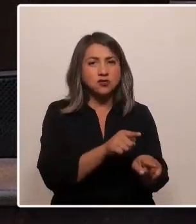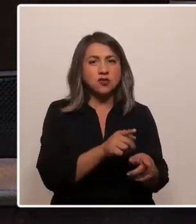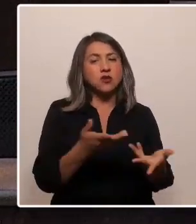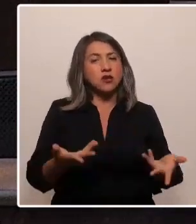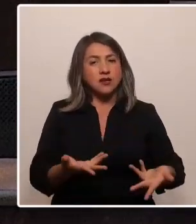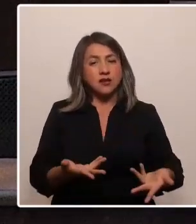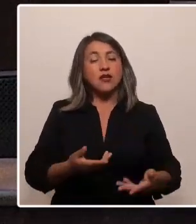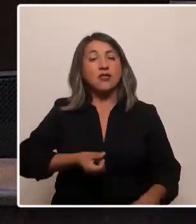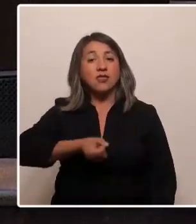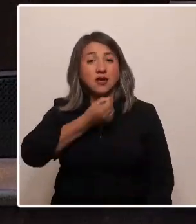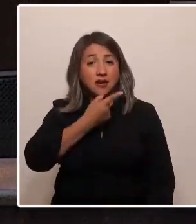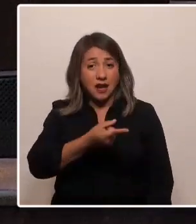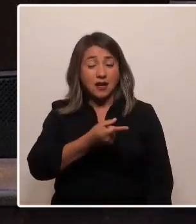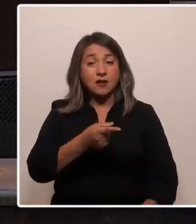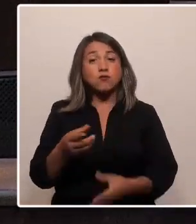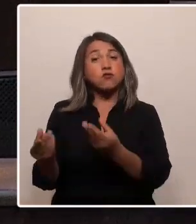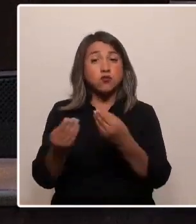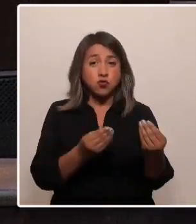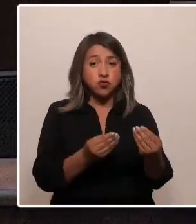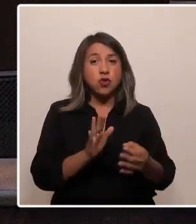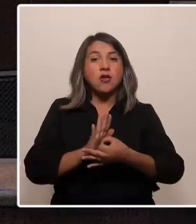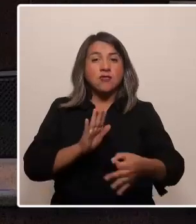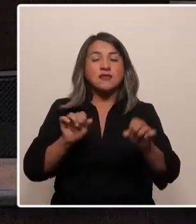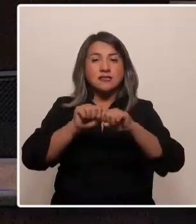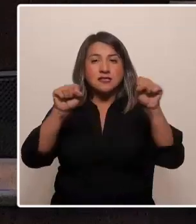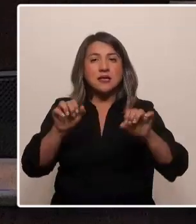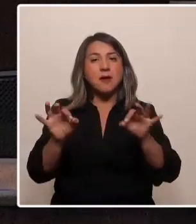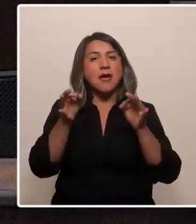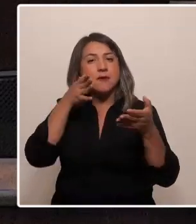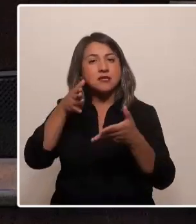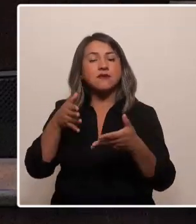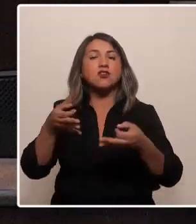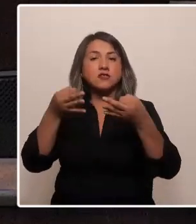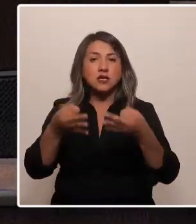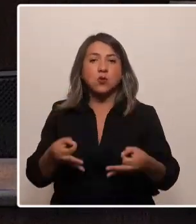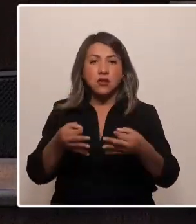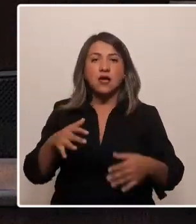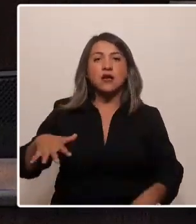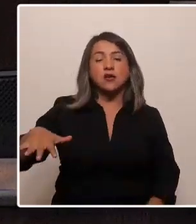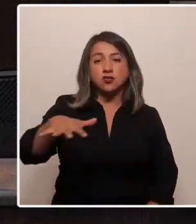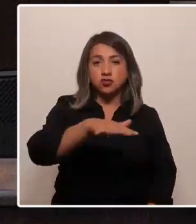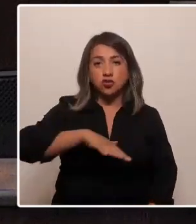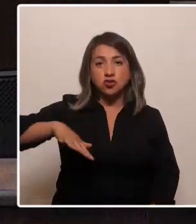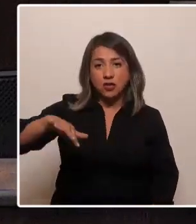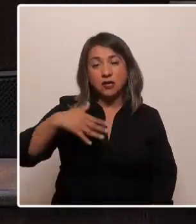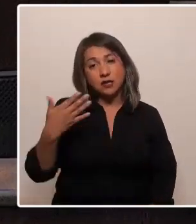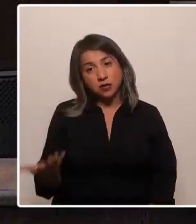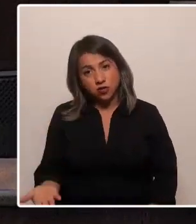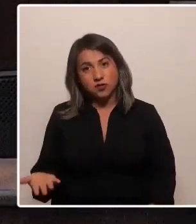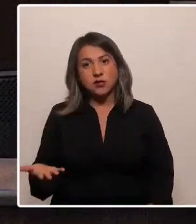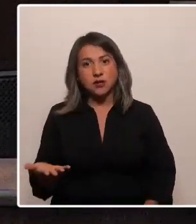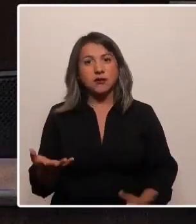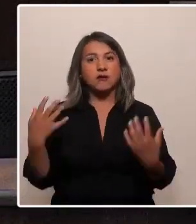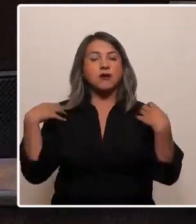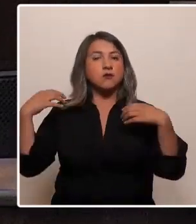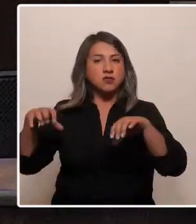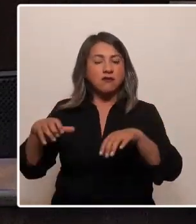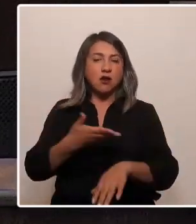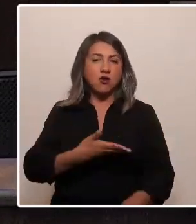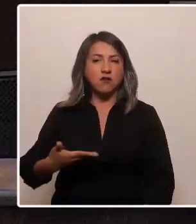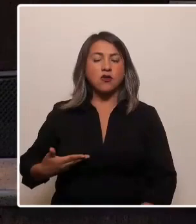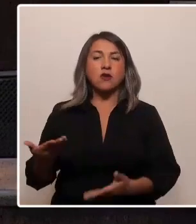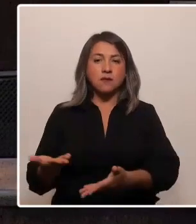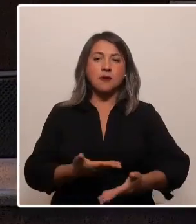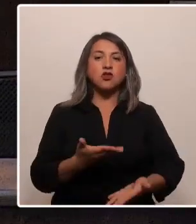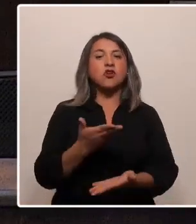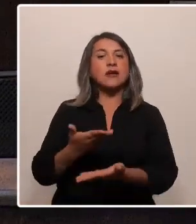que han declarado varios, establece un sistema específico de seguridad social, en vez de dejar al legislador el tema. Invito a rechazarlo